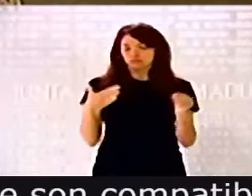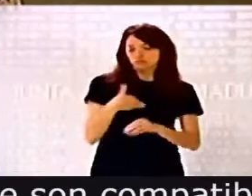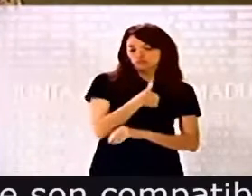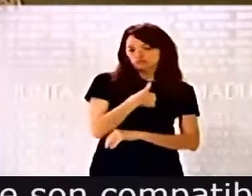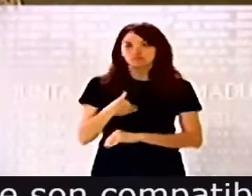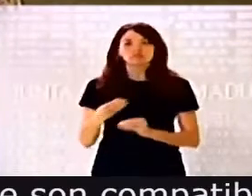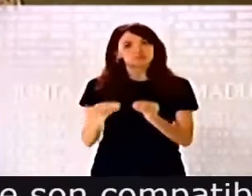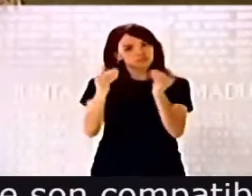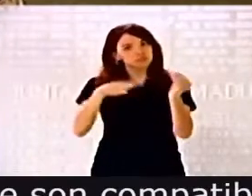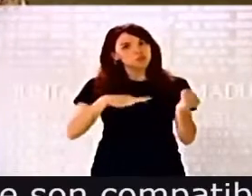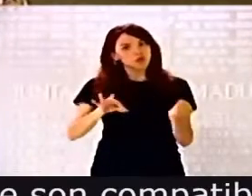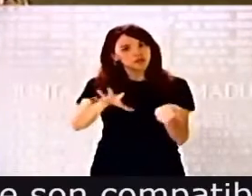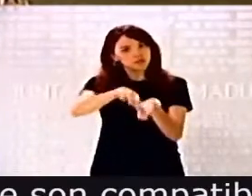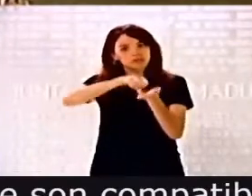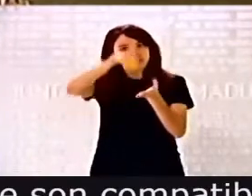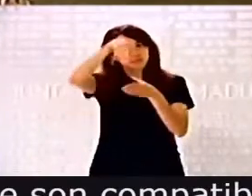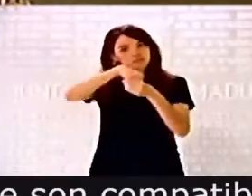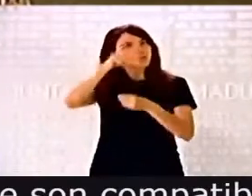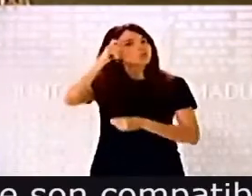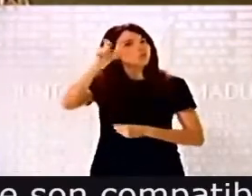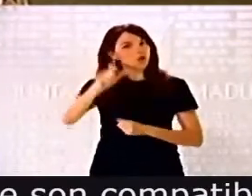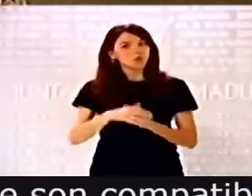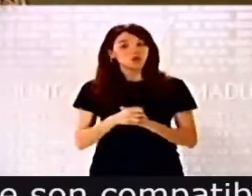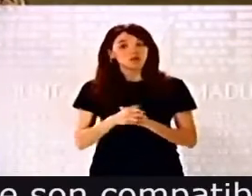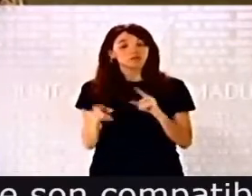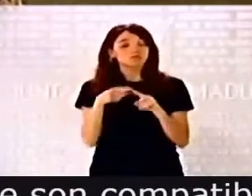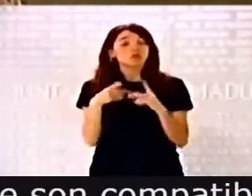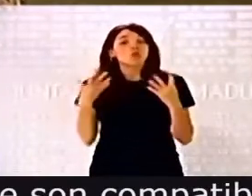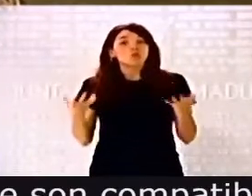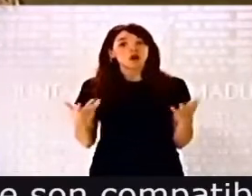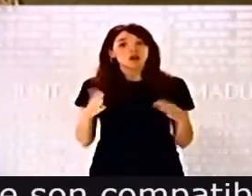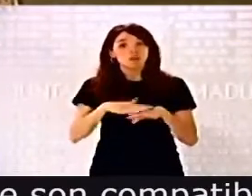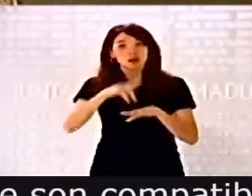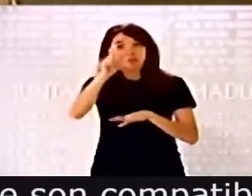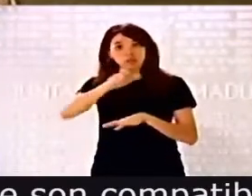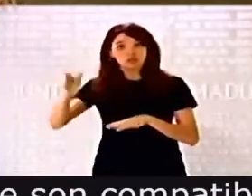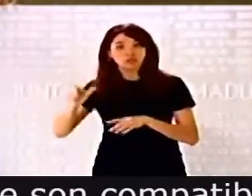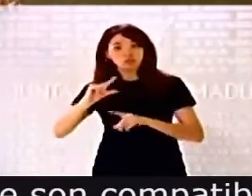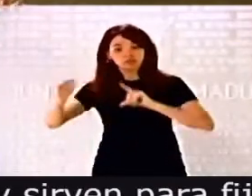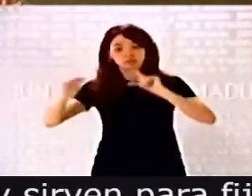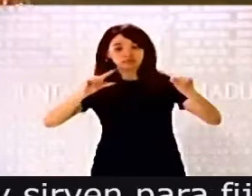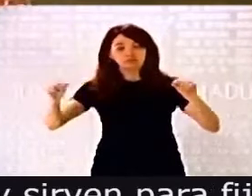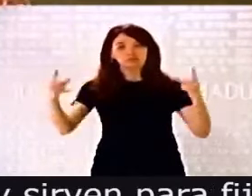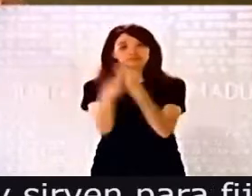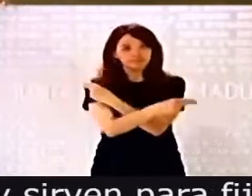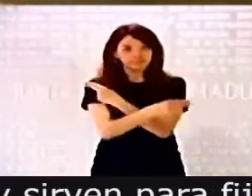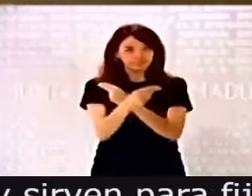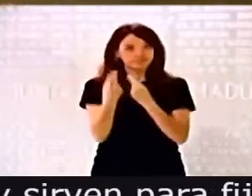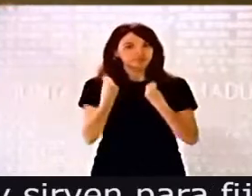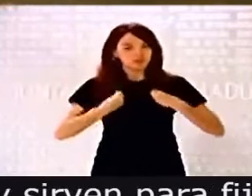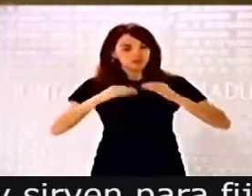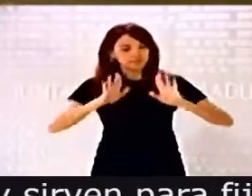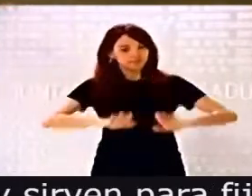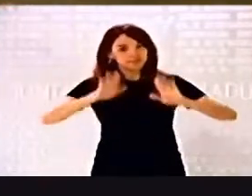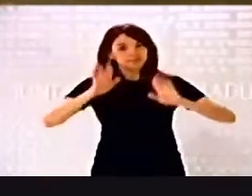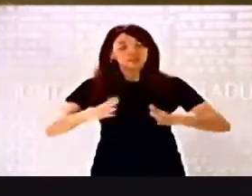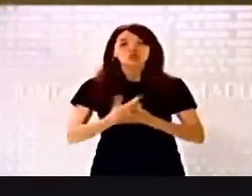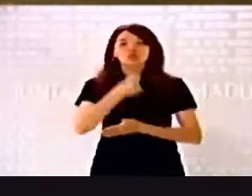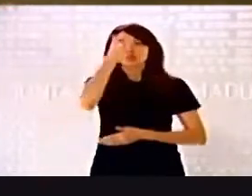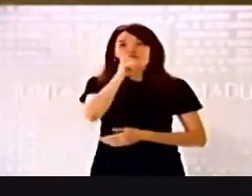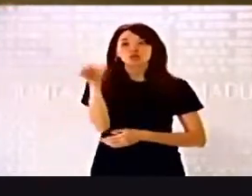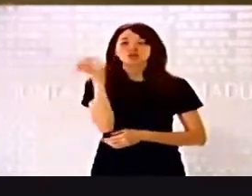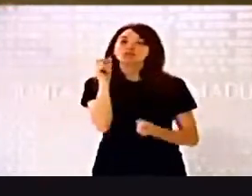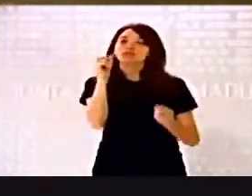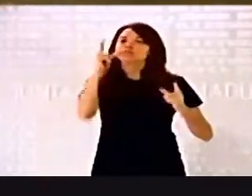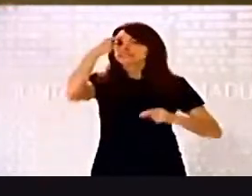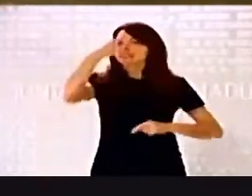permitidos en nuestro medio rural y sirven para fijar población en el territorio. Todos somos y todas somos conscientes que